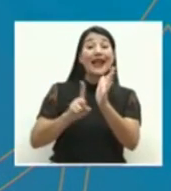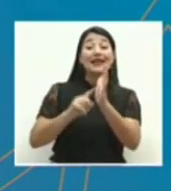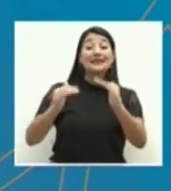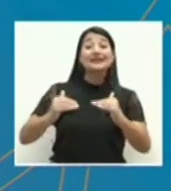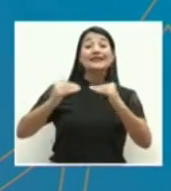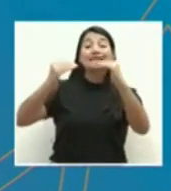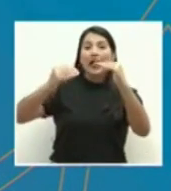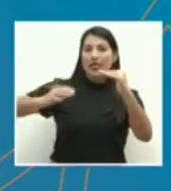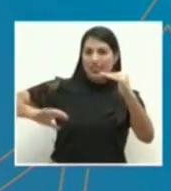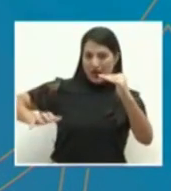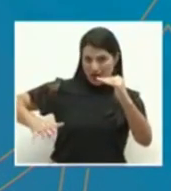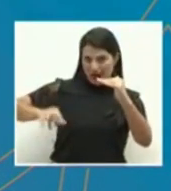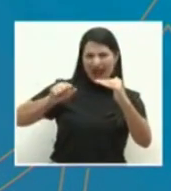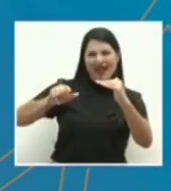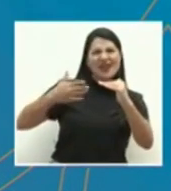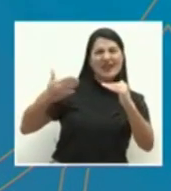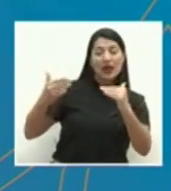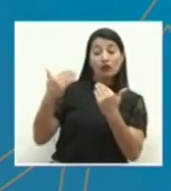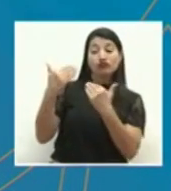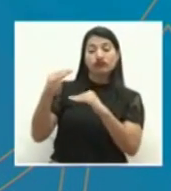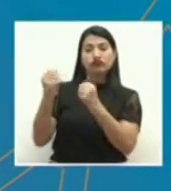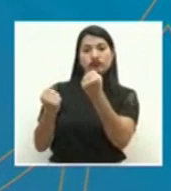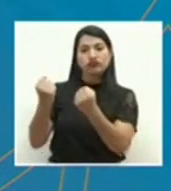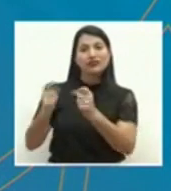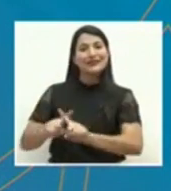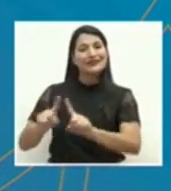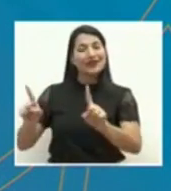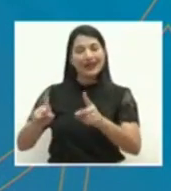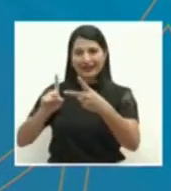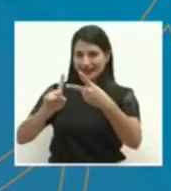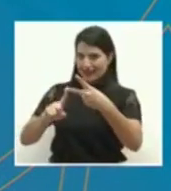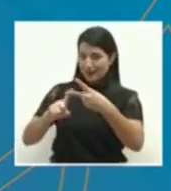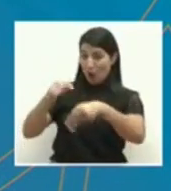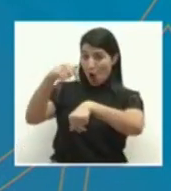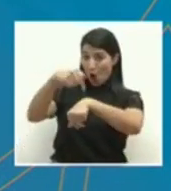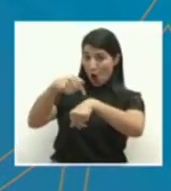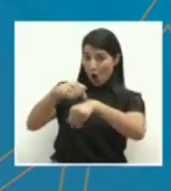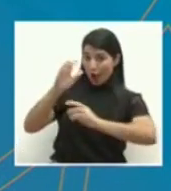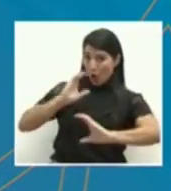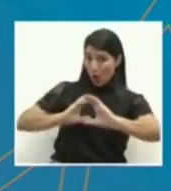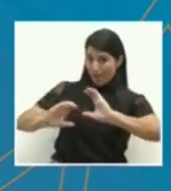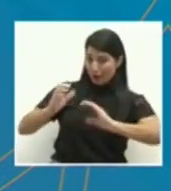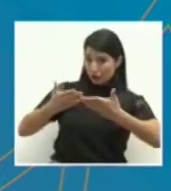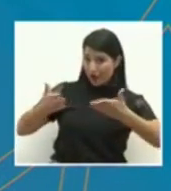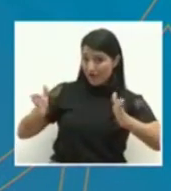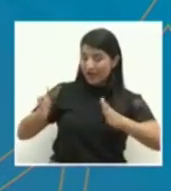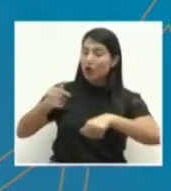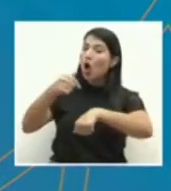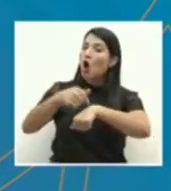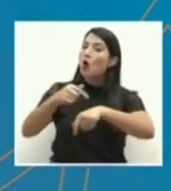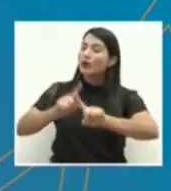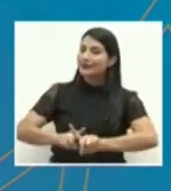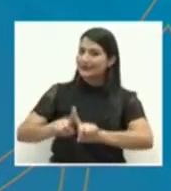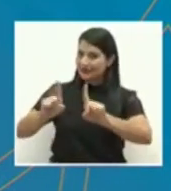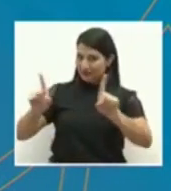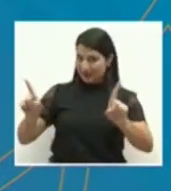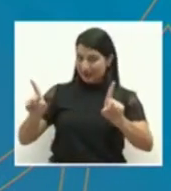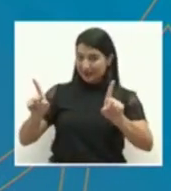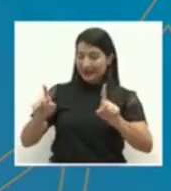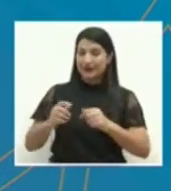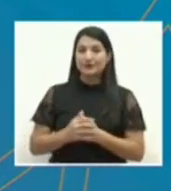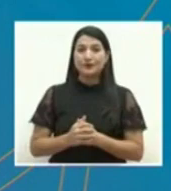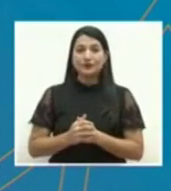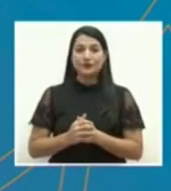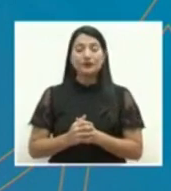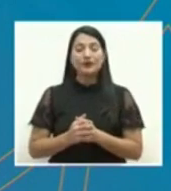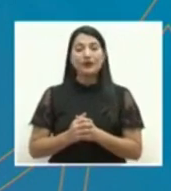una restricción vehicular diferenciada y una regulación especial de los establecimientos que pueden permanecer abiertos a partir